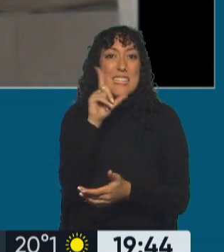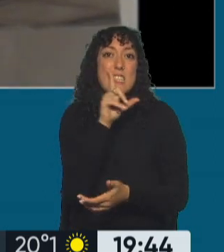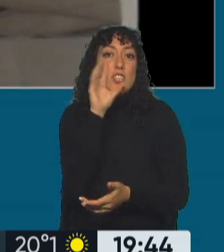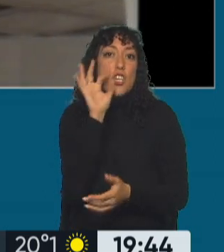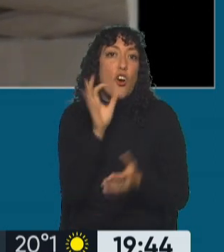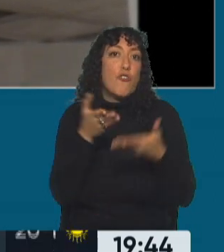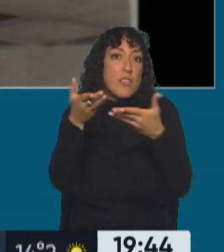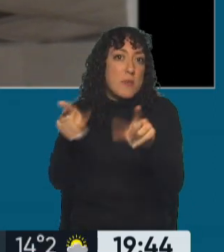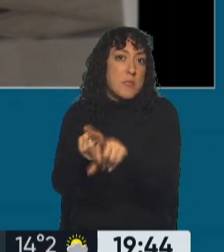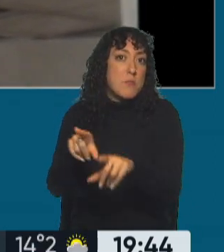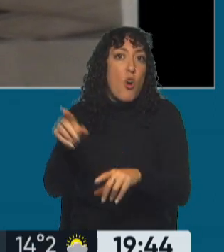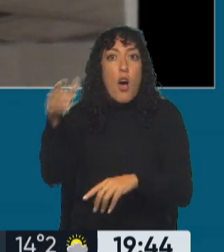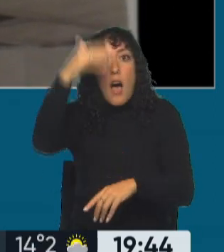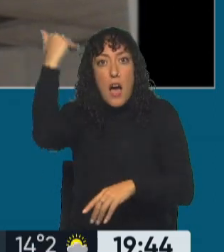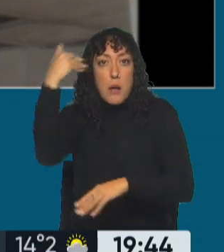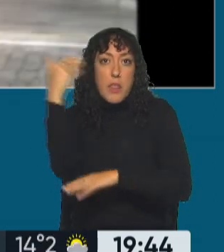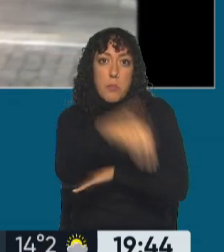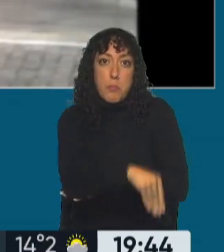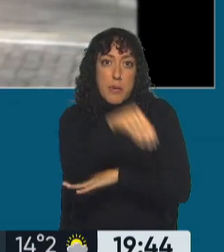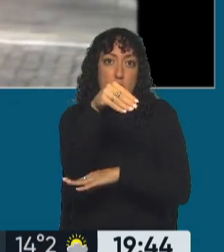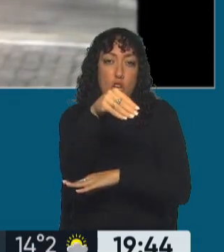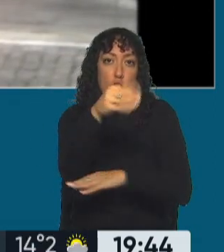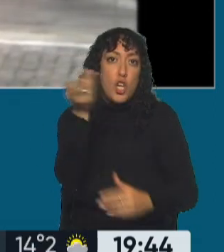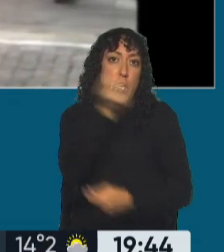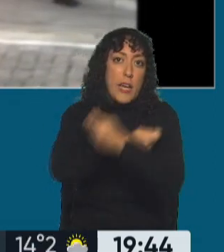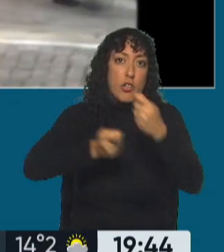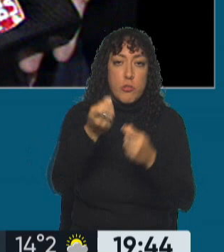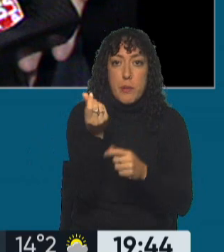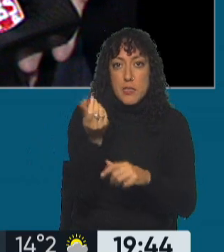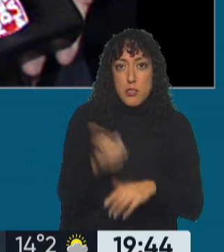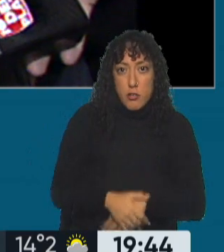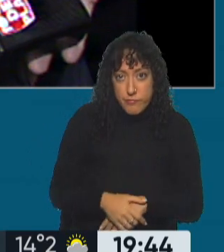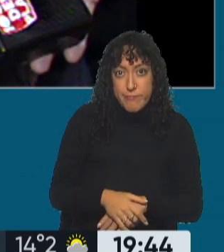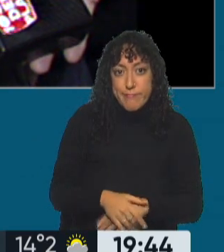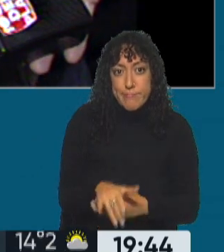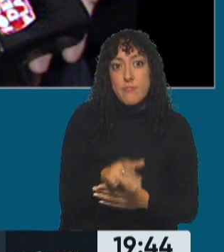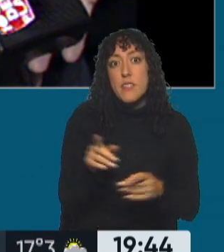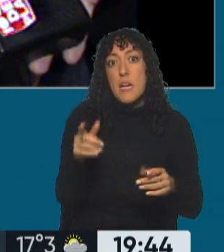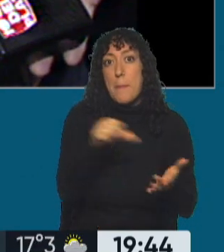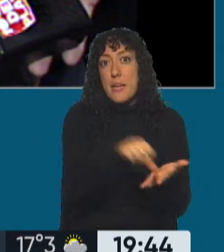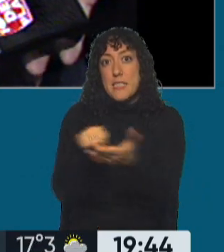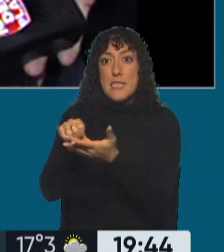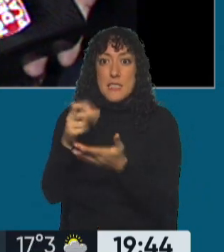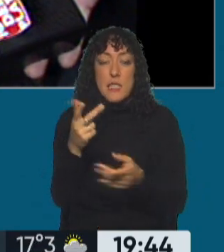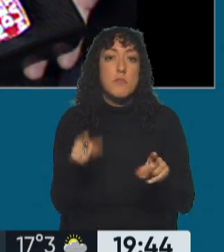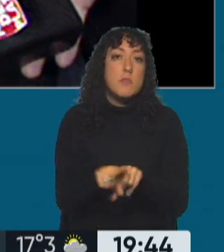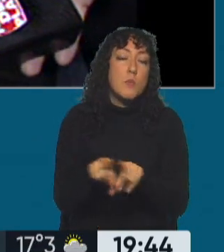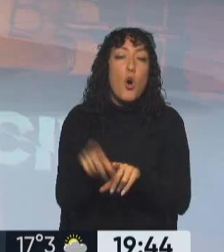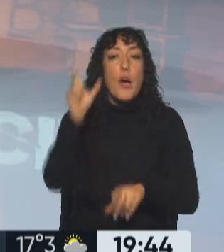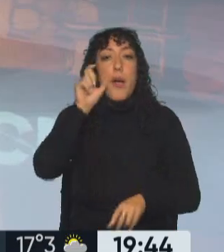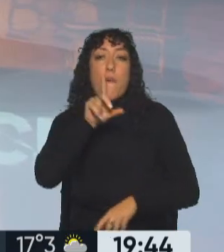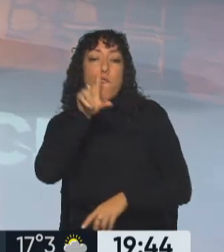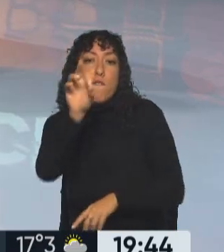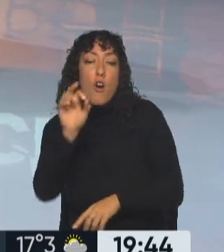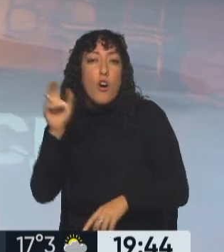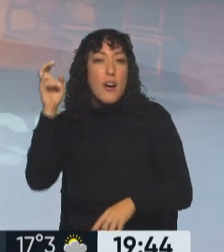los árabes con el petróleo. Claro, se sientan y negocian el precio. Listo. Somos 3 países que estamos ahí. O como hizo Evo cuando ganó